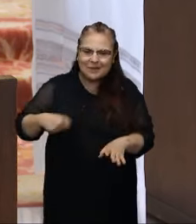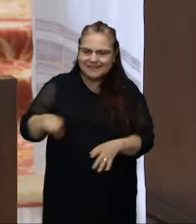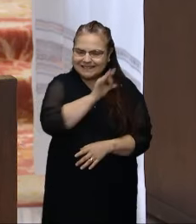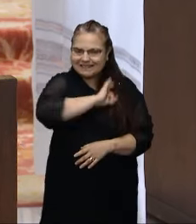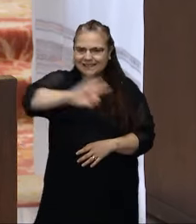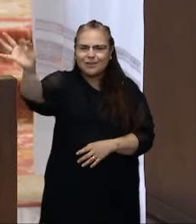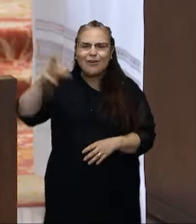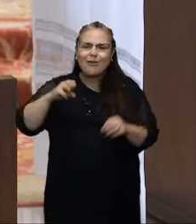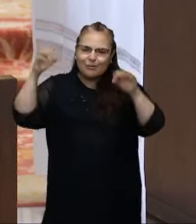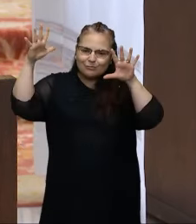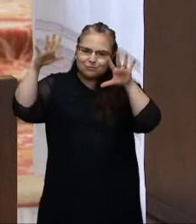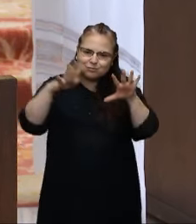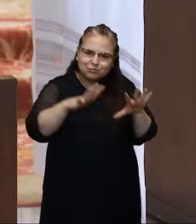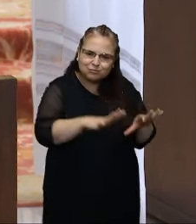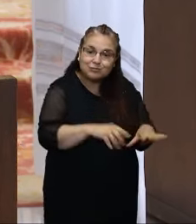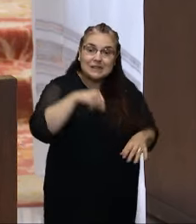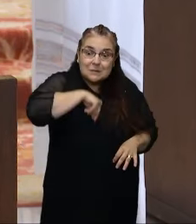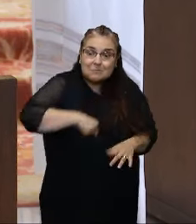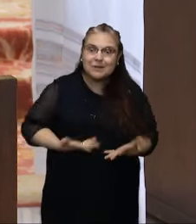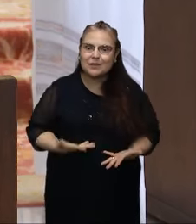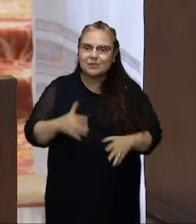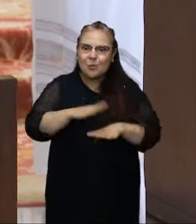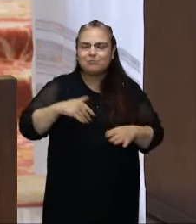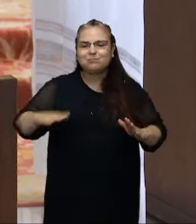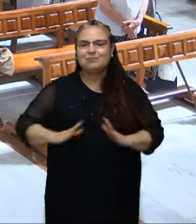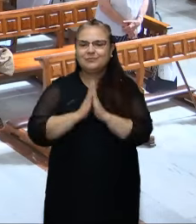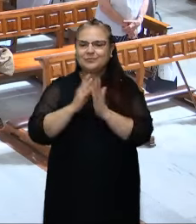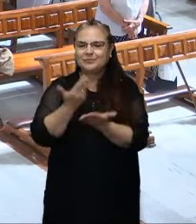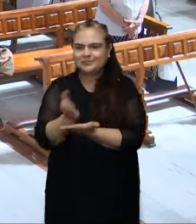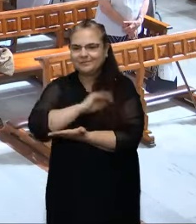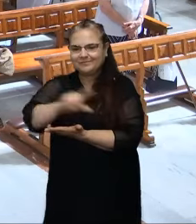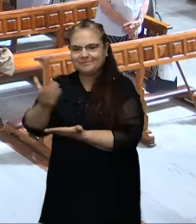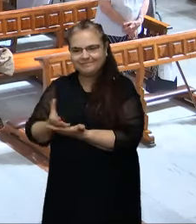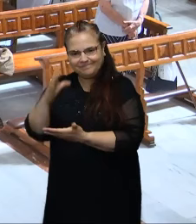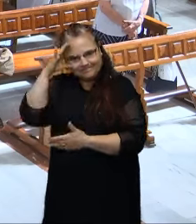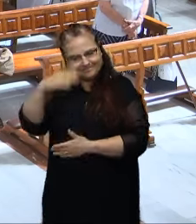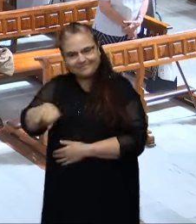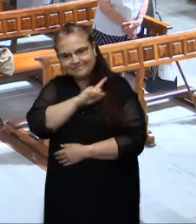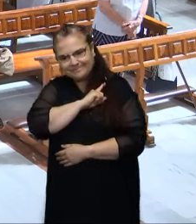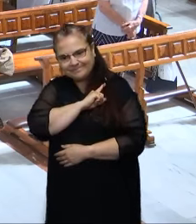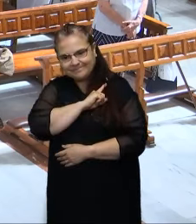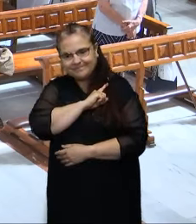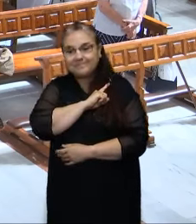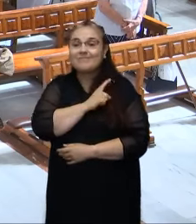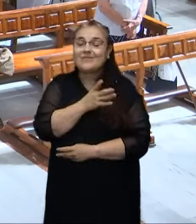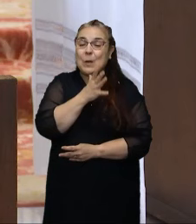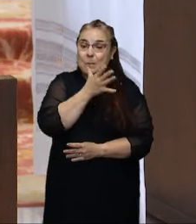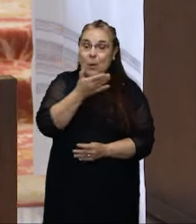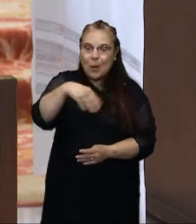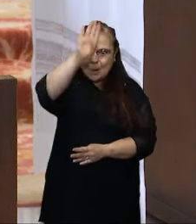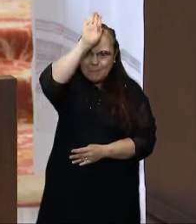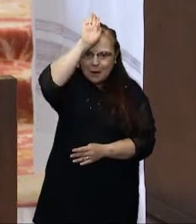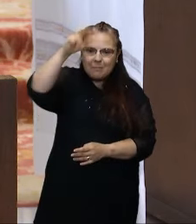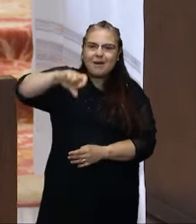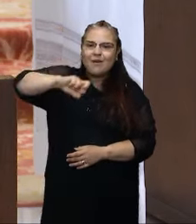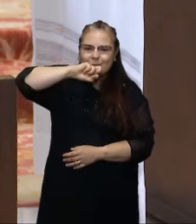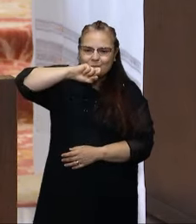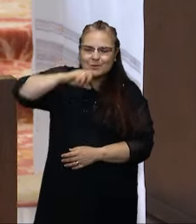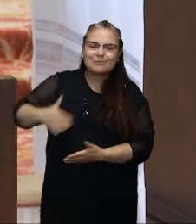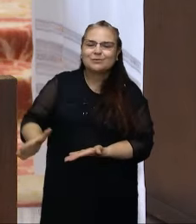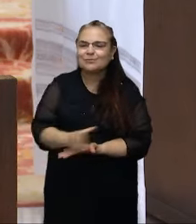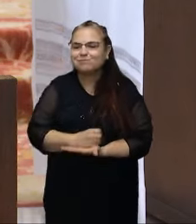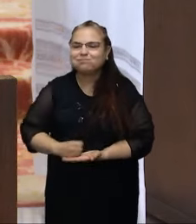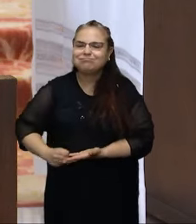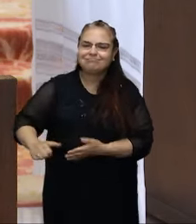Espíritu sobre ella, para santificarla, roguemos al Señor. Te rogamos, óyenos. Por el Papa y los obispos, y todos